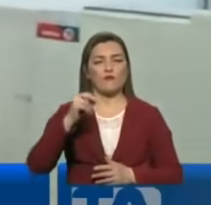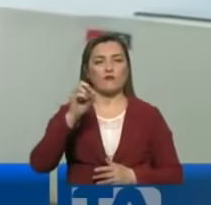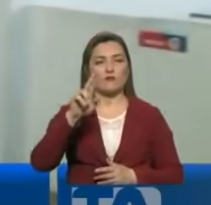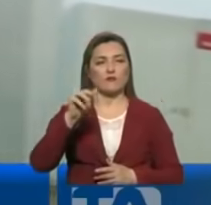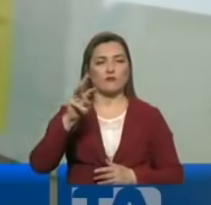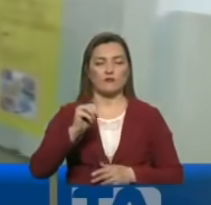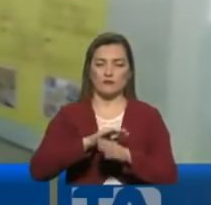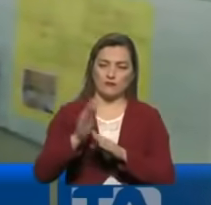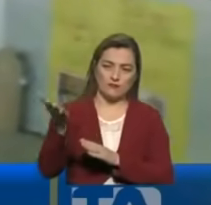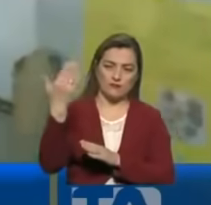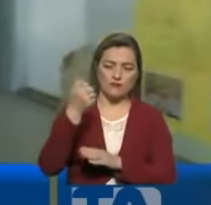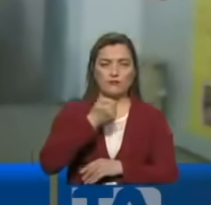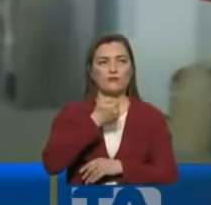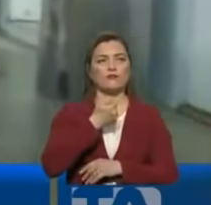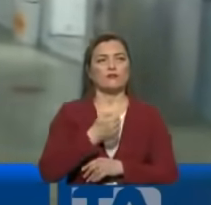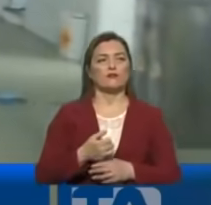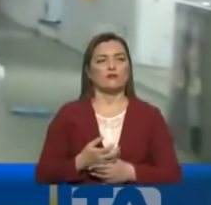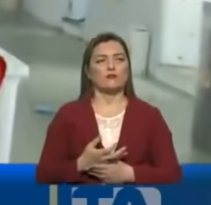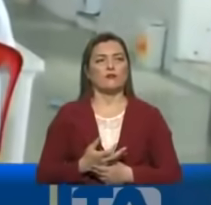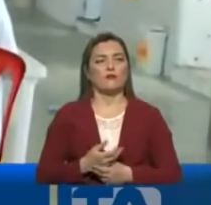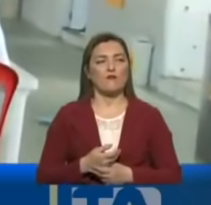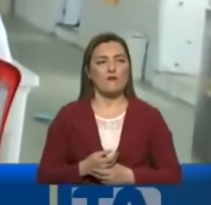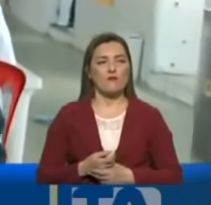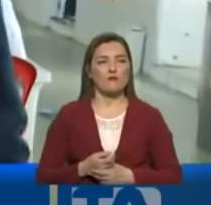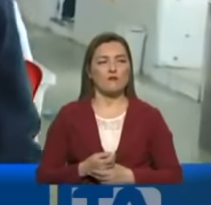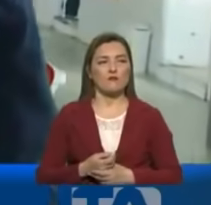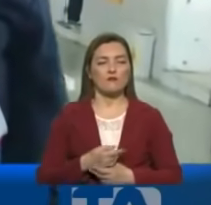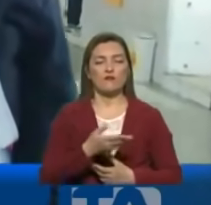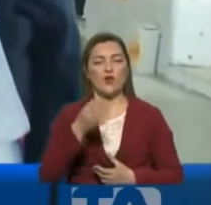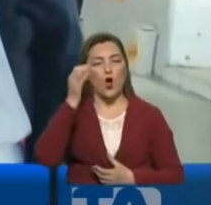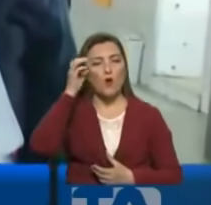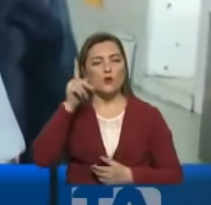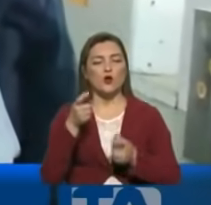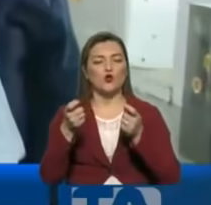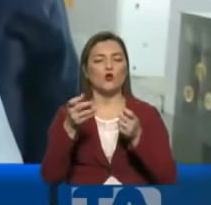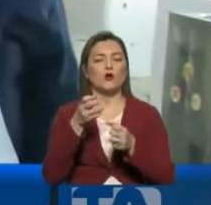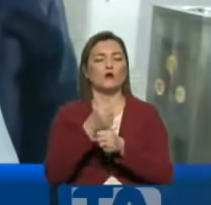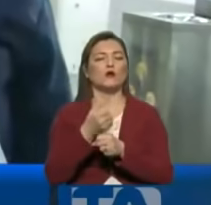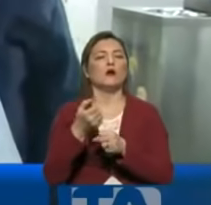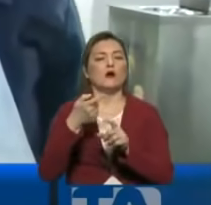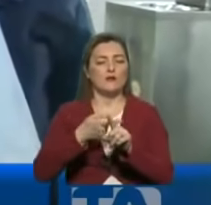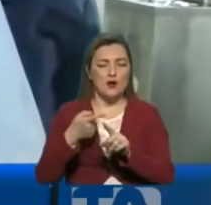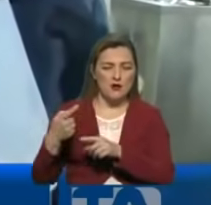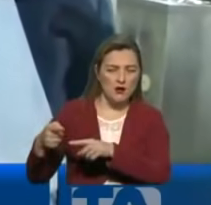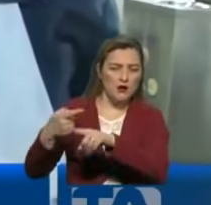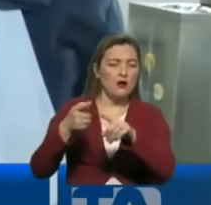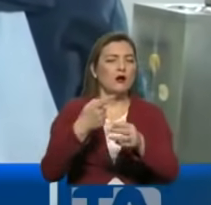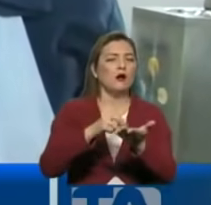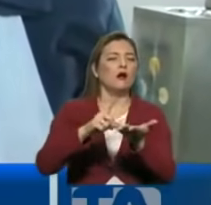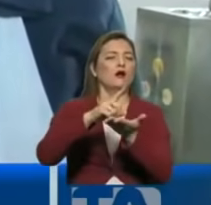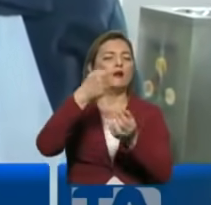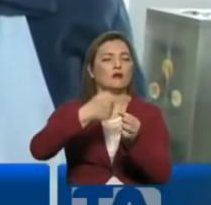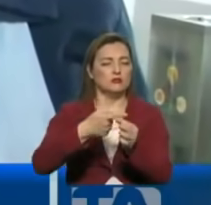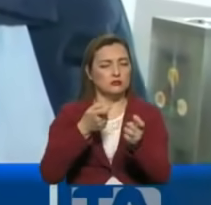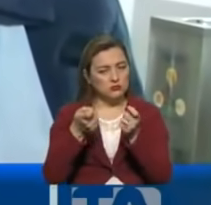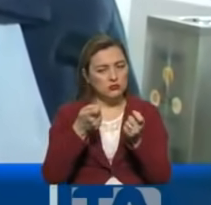invito a que venga por acá, por favor, para conversar con nosotros. ¿Qué opina usted de estos operativos que se están realizando para controlar,